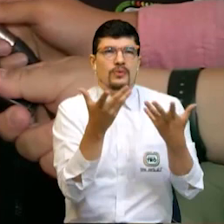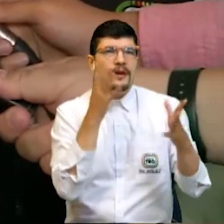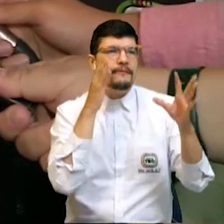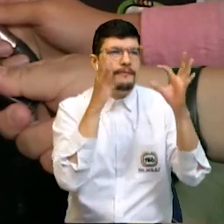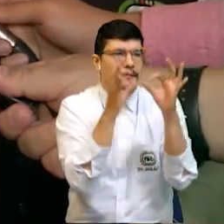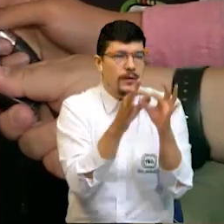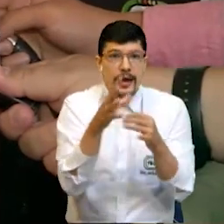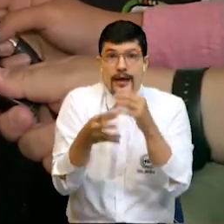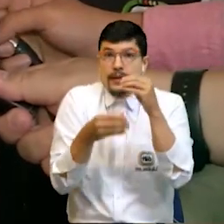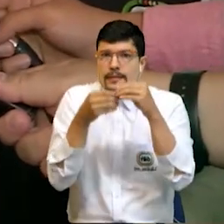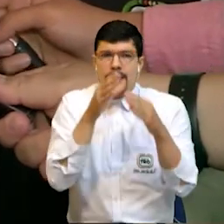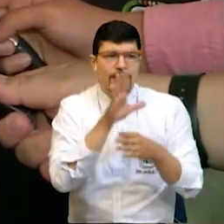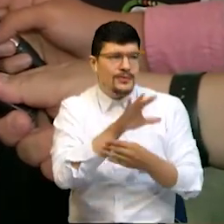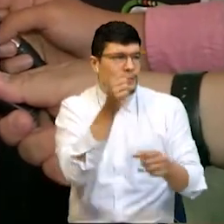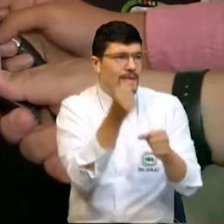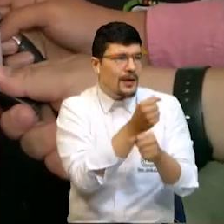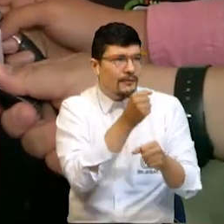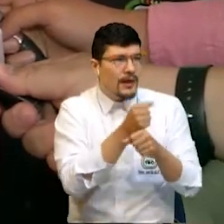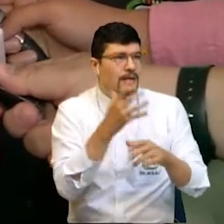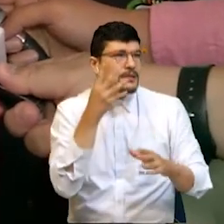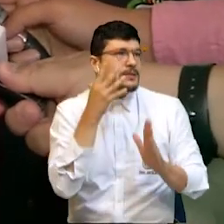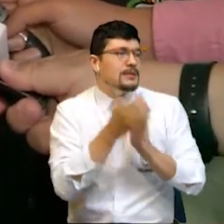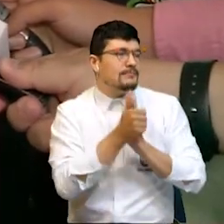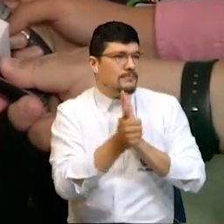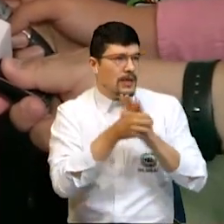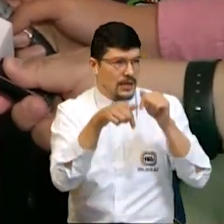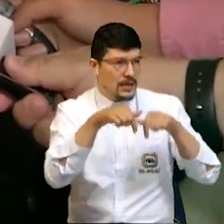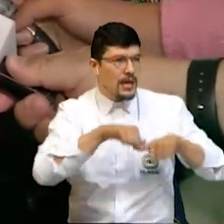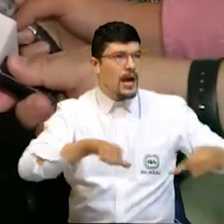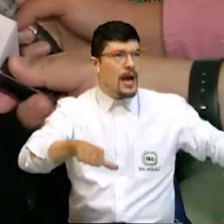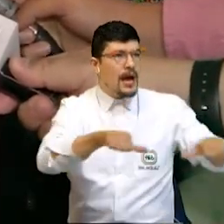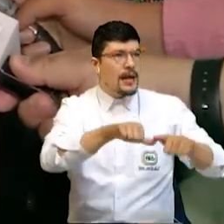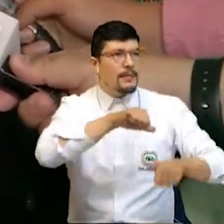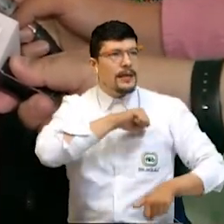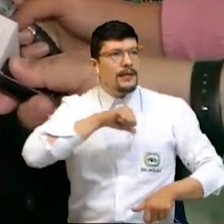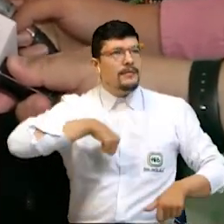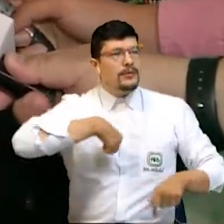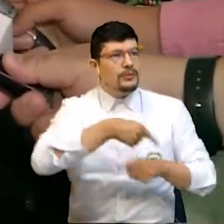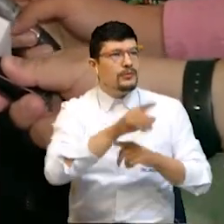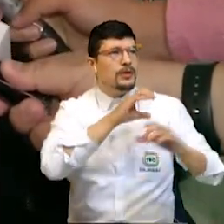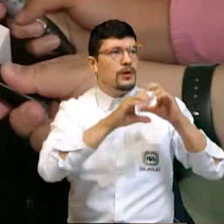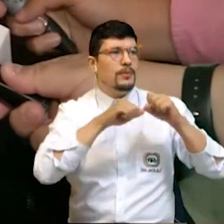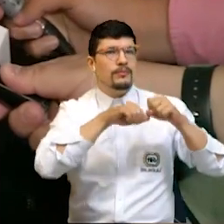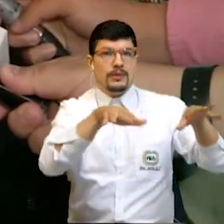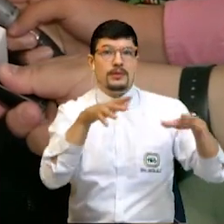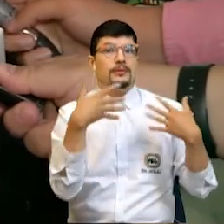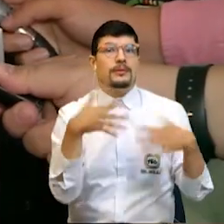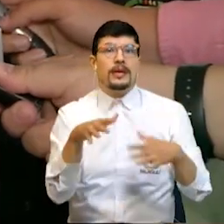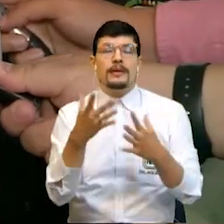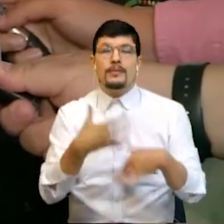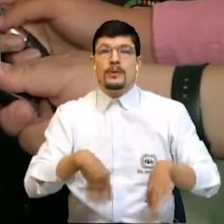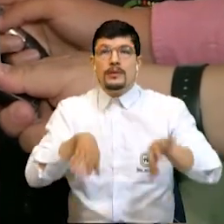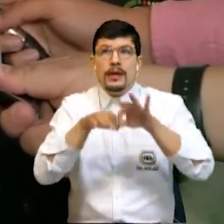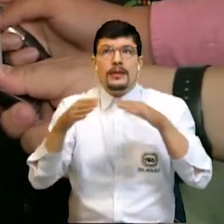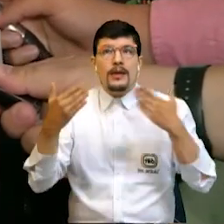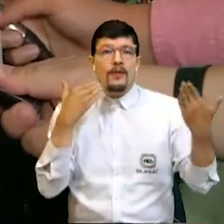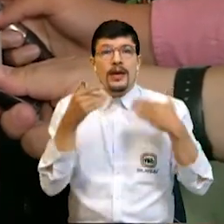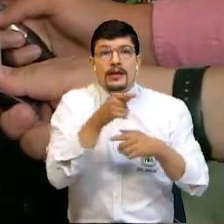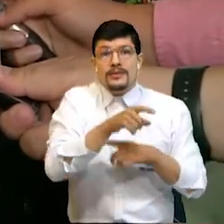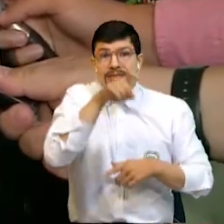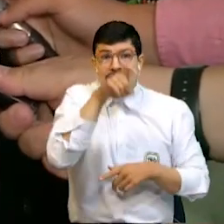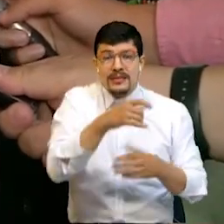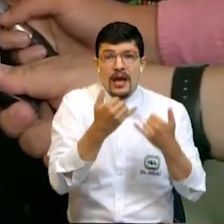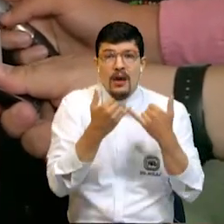su trabajo de campo en el sector privado de las telecomunicaciones pues es un voto de confianza para lo que se requiere sobre todo